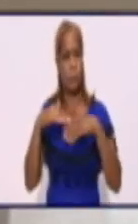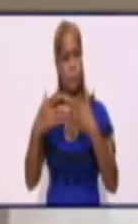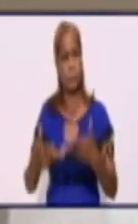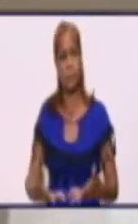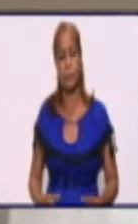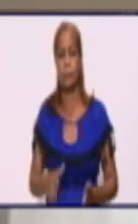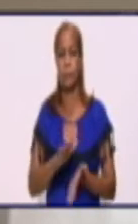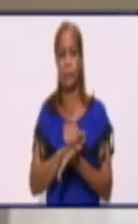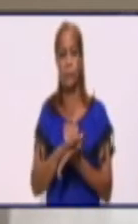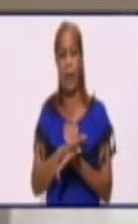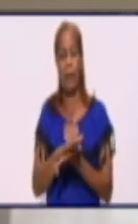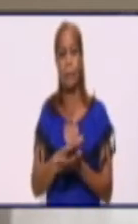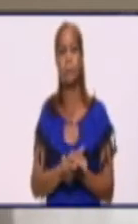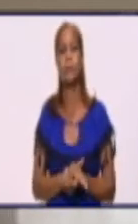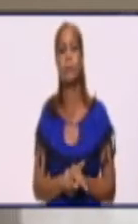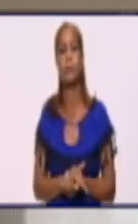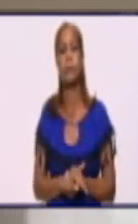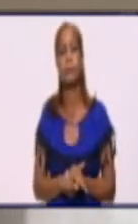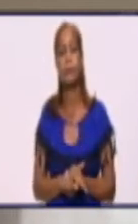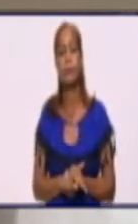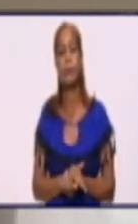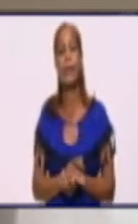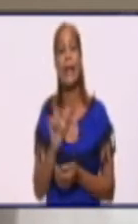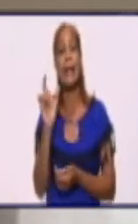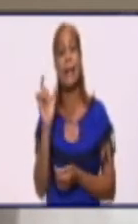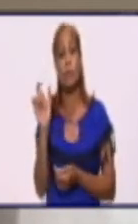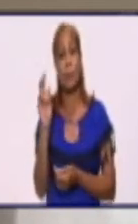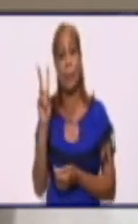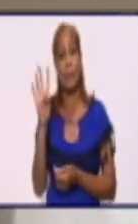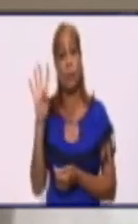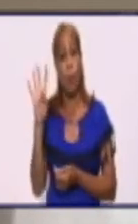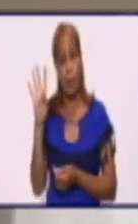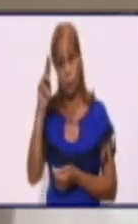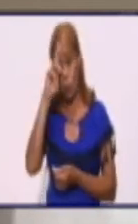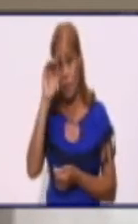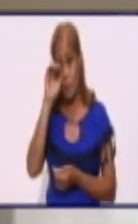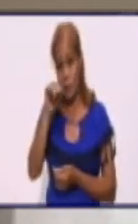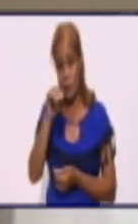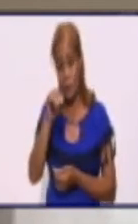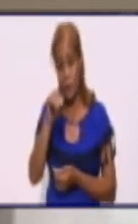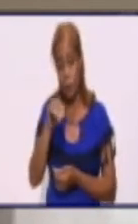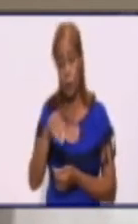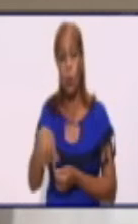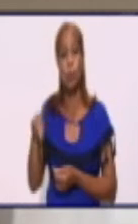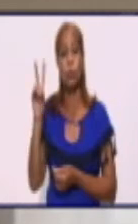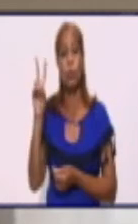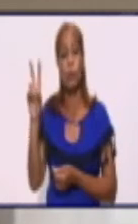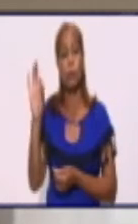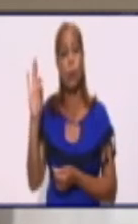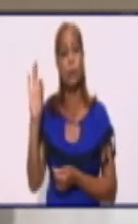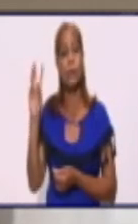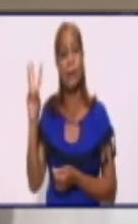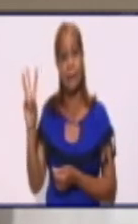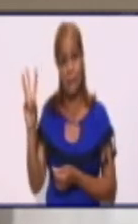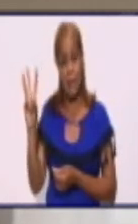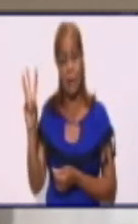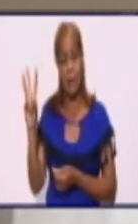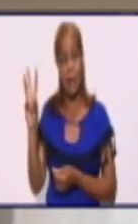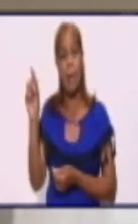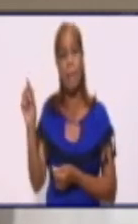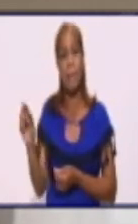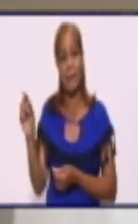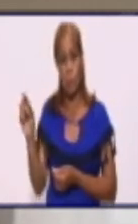950 pacientes. En las últimas 24 horas se egresaron 283 pacientes, tenemos recuperados